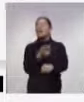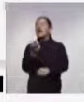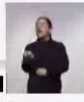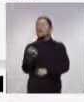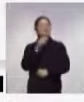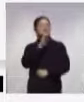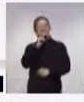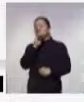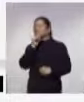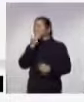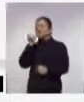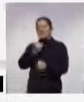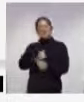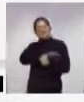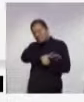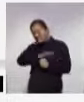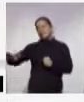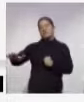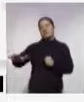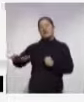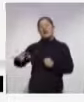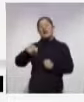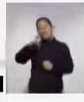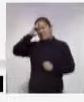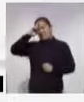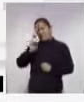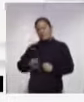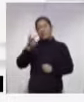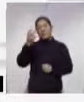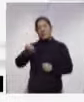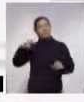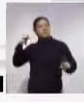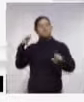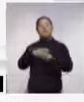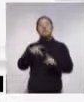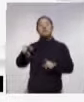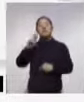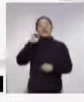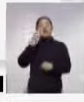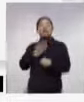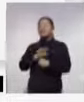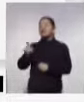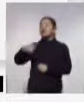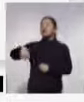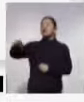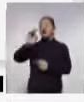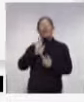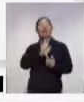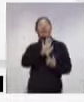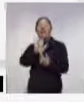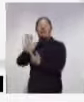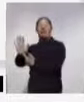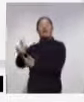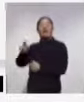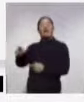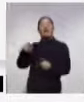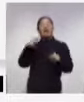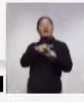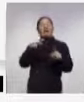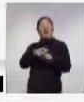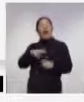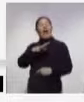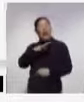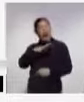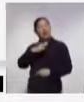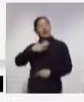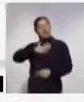inaceptables e indignantes. Condeno enérgicamente estos hechos y a los responsables de publicar imágenes del crimen. Habrá justicia para